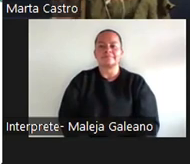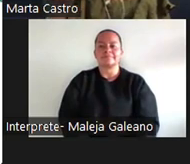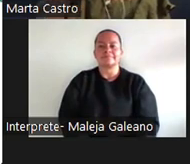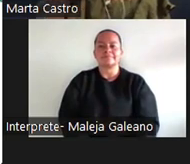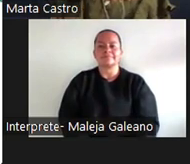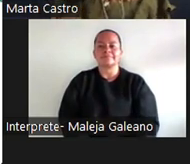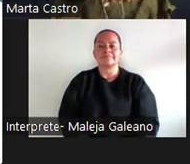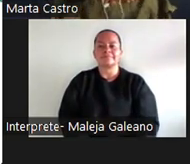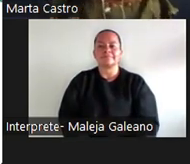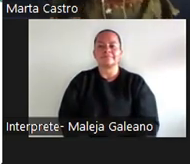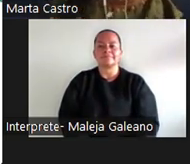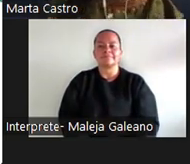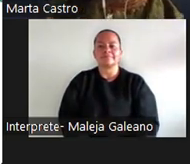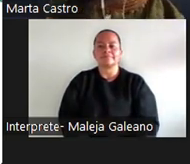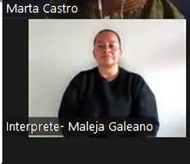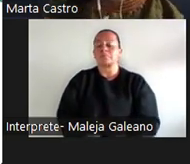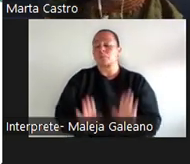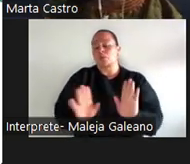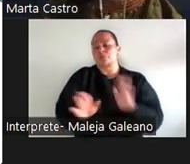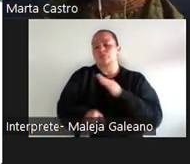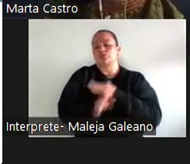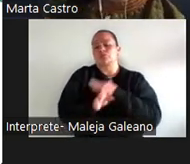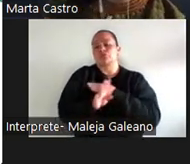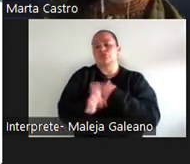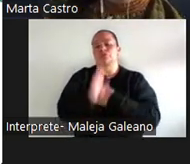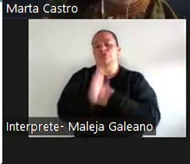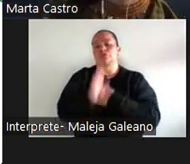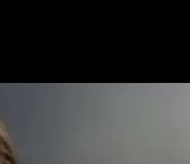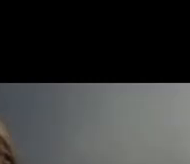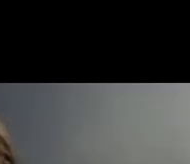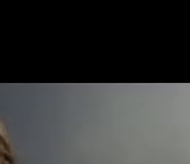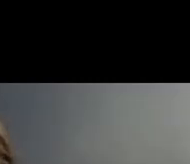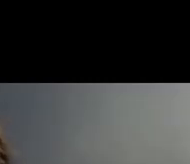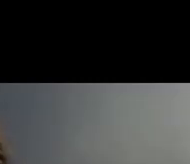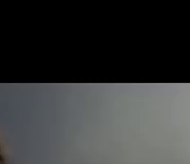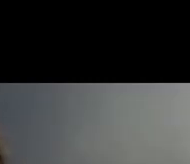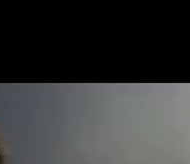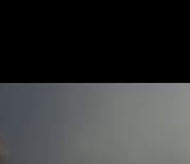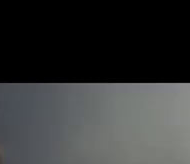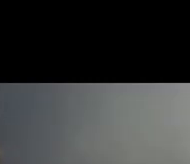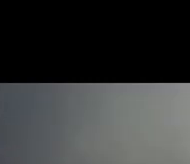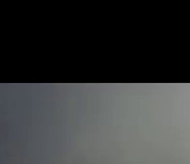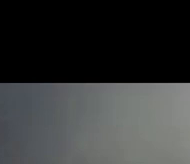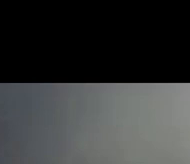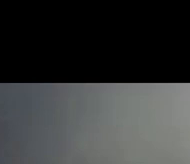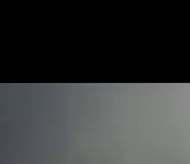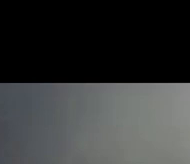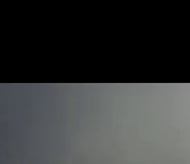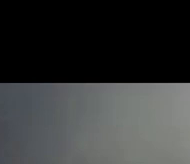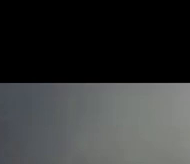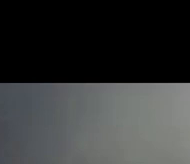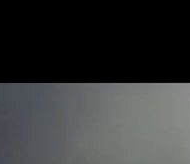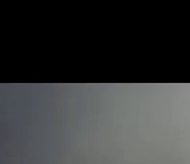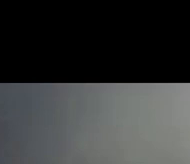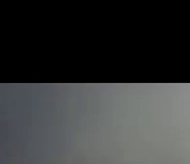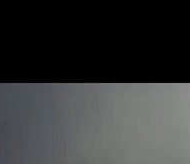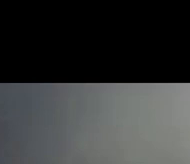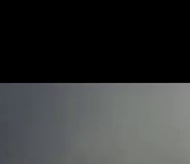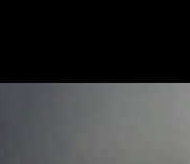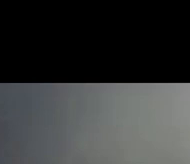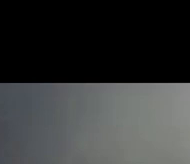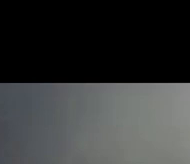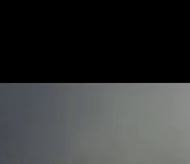actualizado Bueno voy a seguir hablando mientras mientras logramos tener la diapositiva en